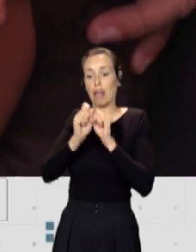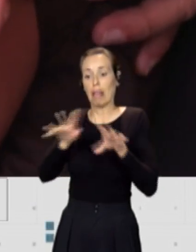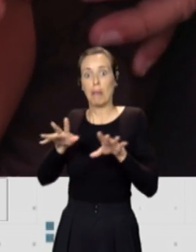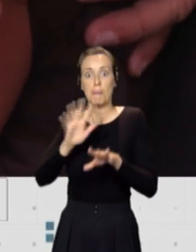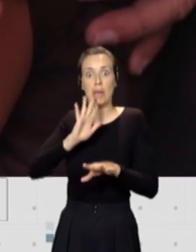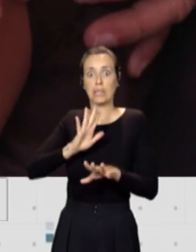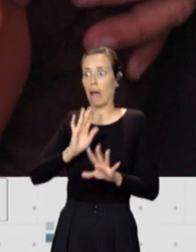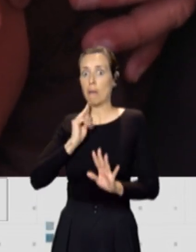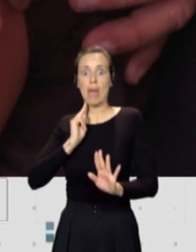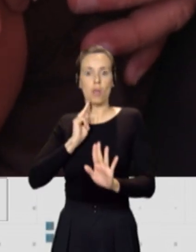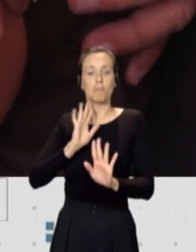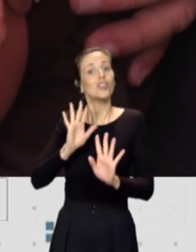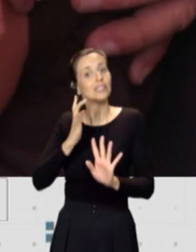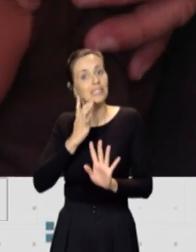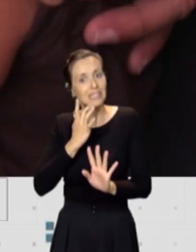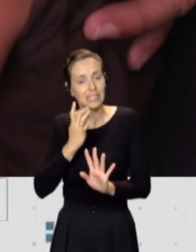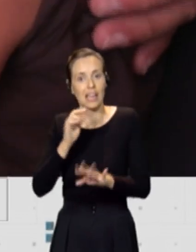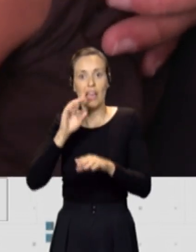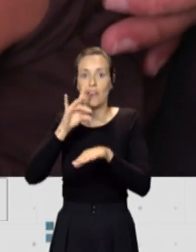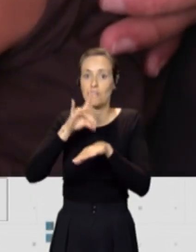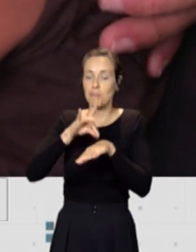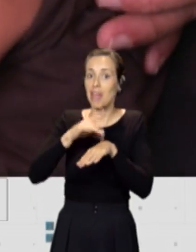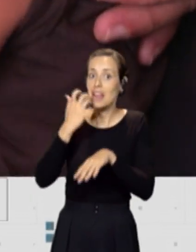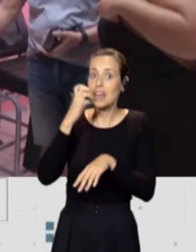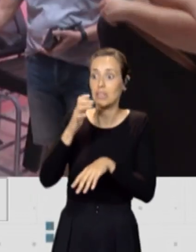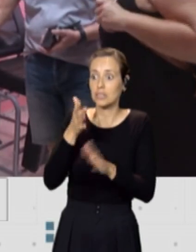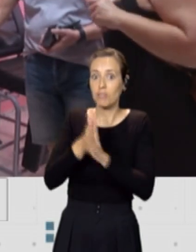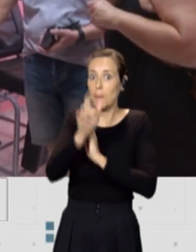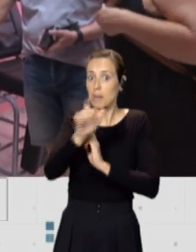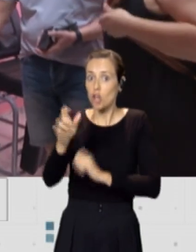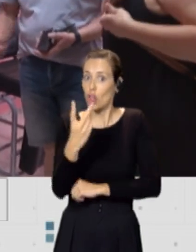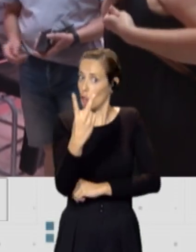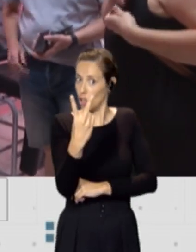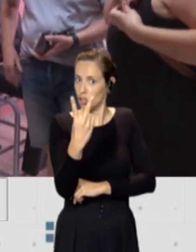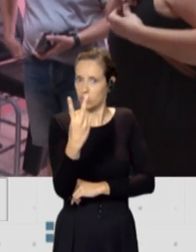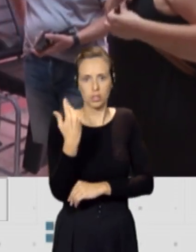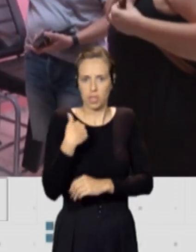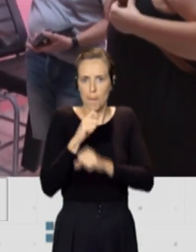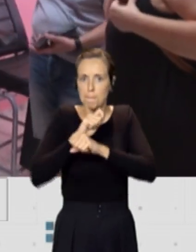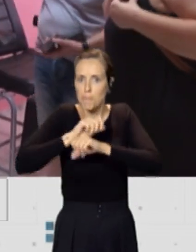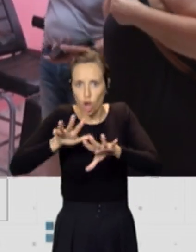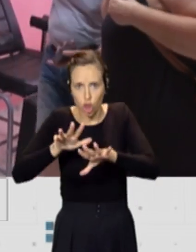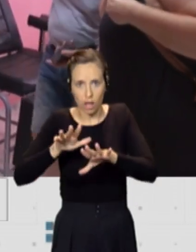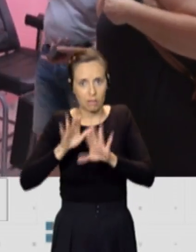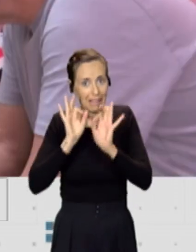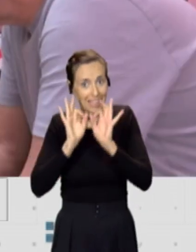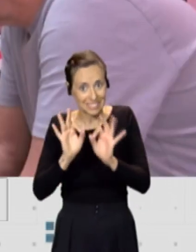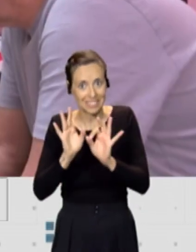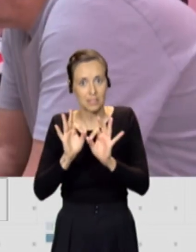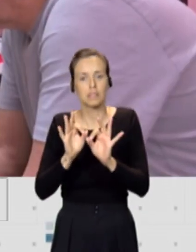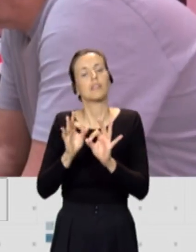cuando las enfermedades son muy raras, pues dos pacientes con esta enfermedad ya es un brote y obliga a hacer actuaciones,